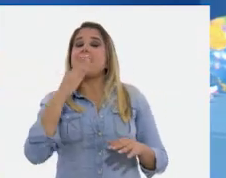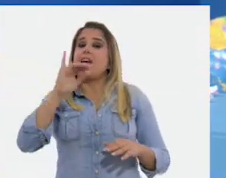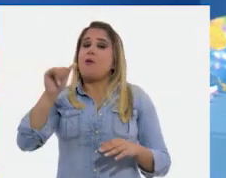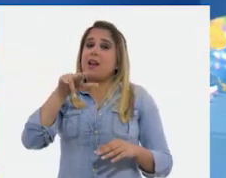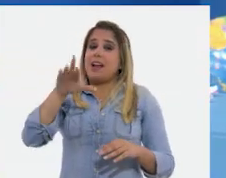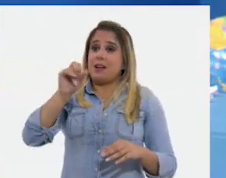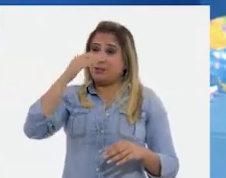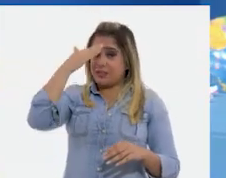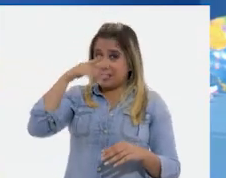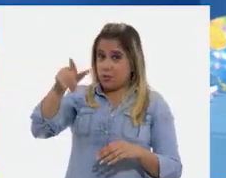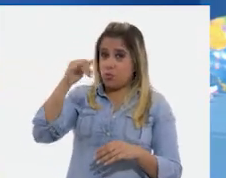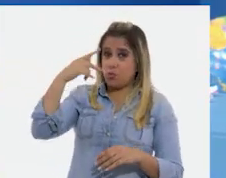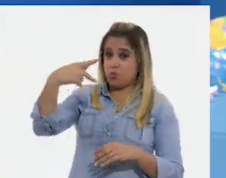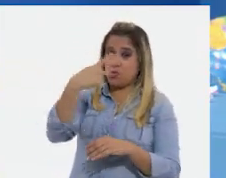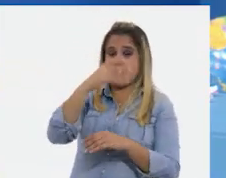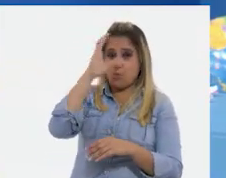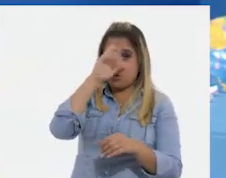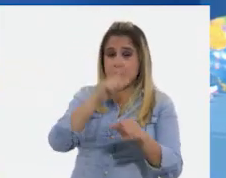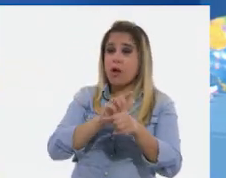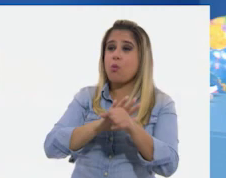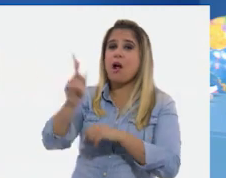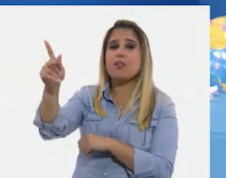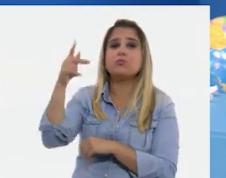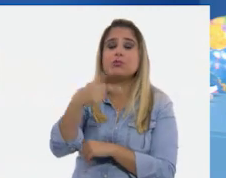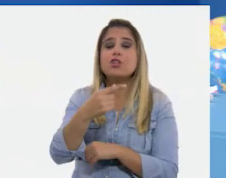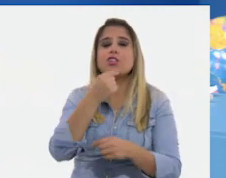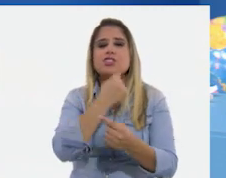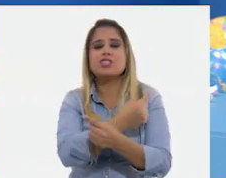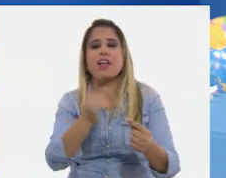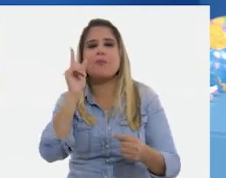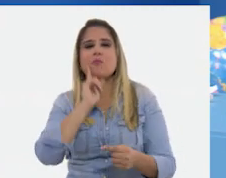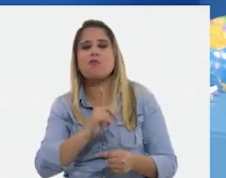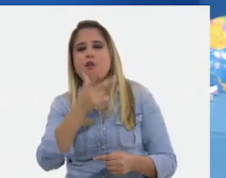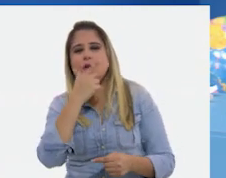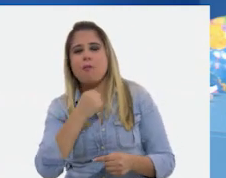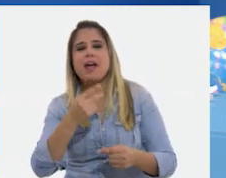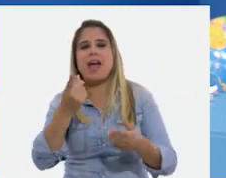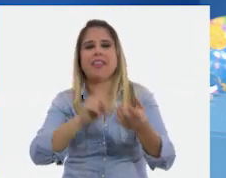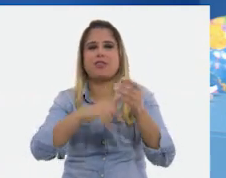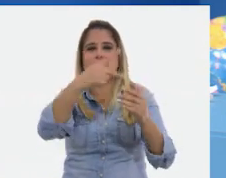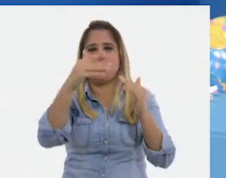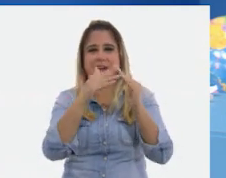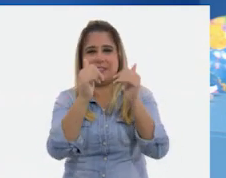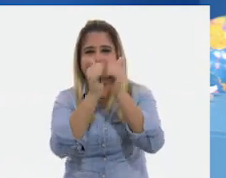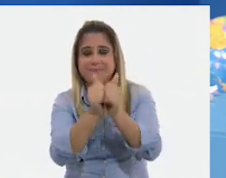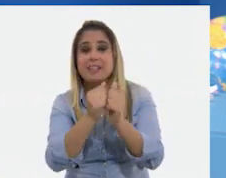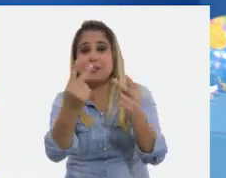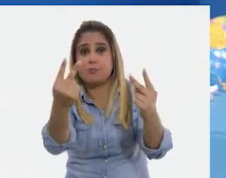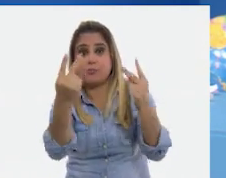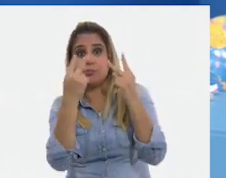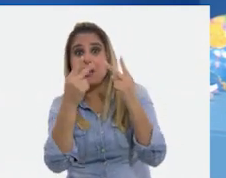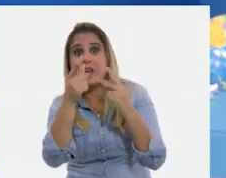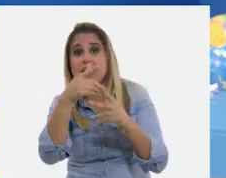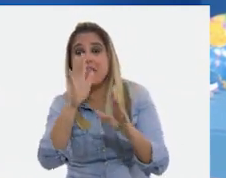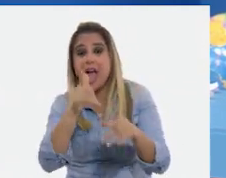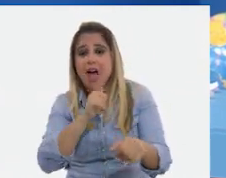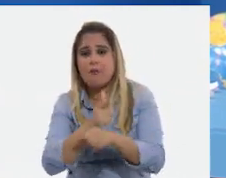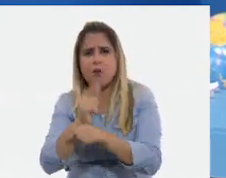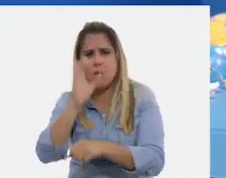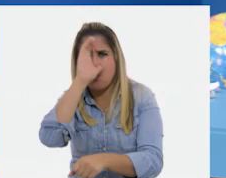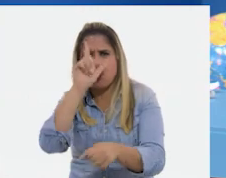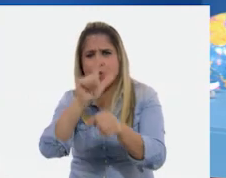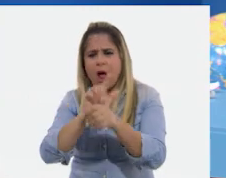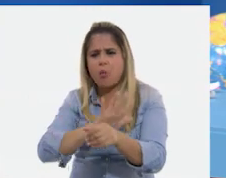grupo cultural perteneces? Los niños y niñas que nos acompañan desde casa ya identificaron a qué grupo